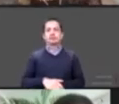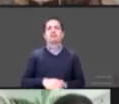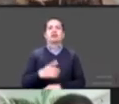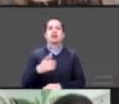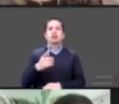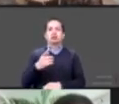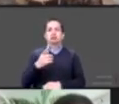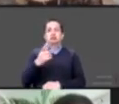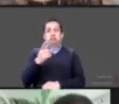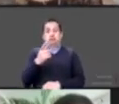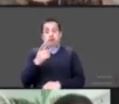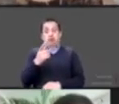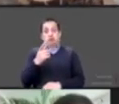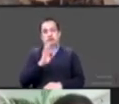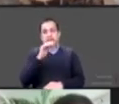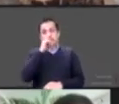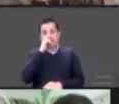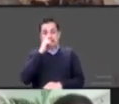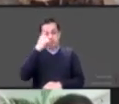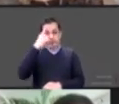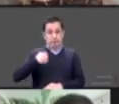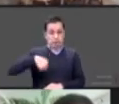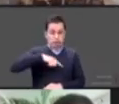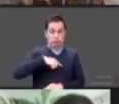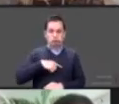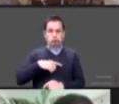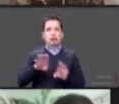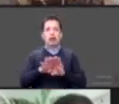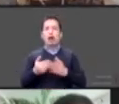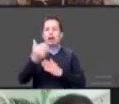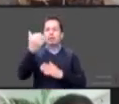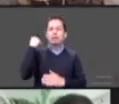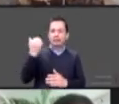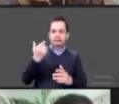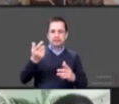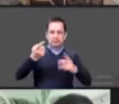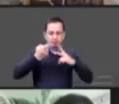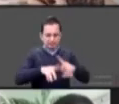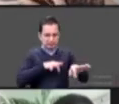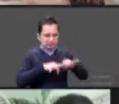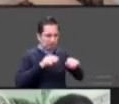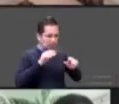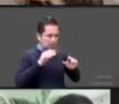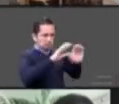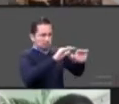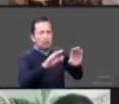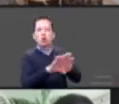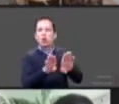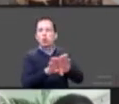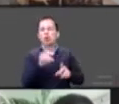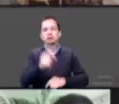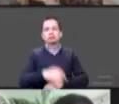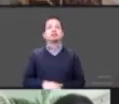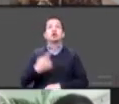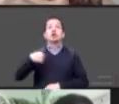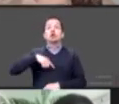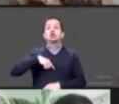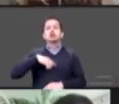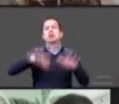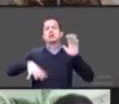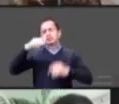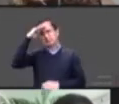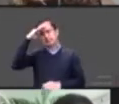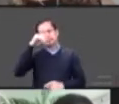iban a cumplir en la virtualidad. Les pongo un ejemplo. El más importante de nosotros es que creemos que el joven se conoce a partir de